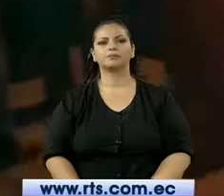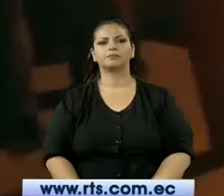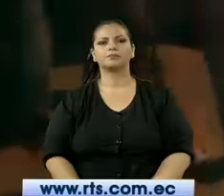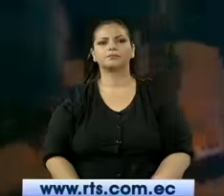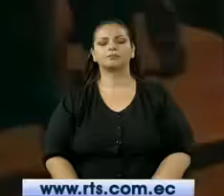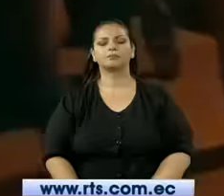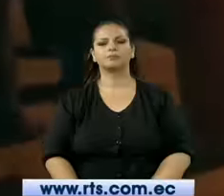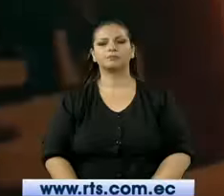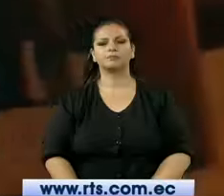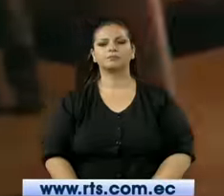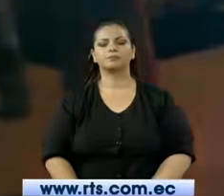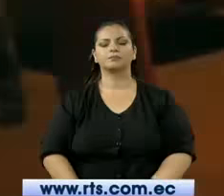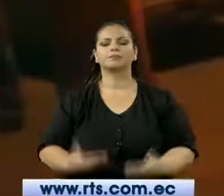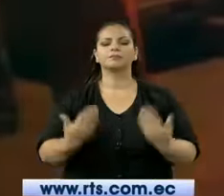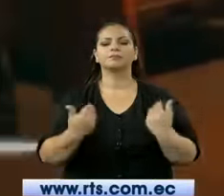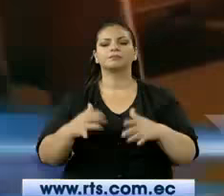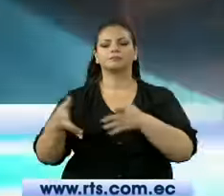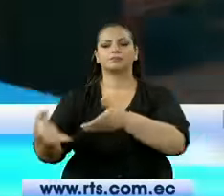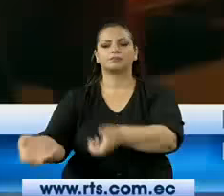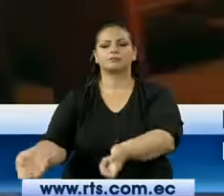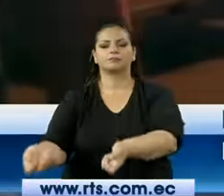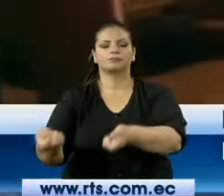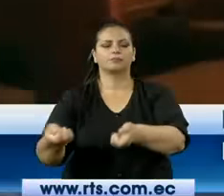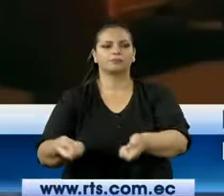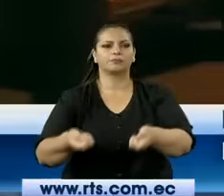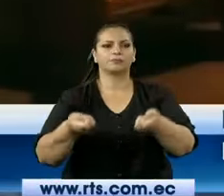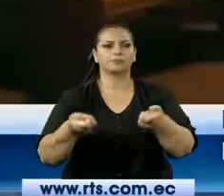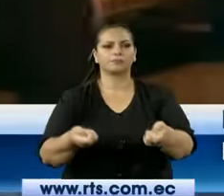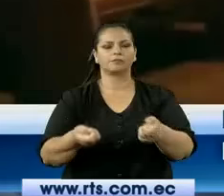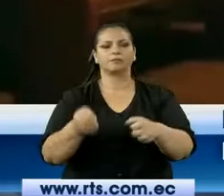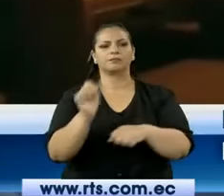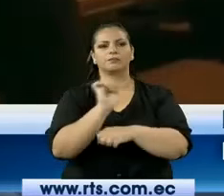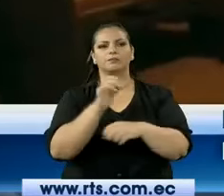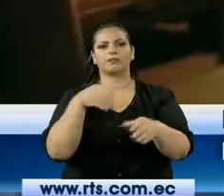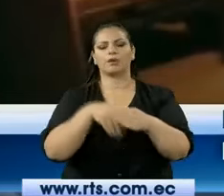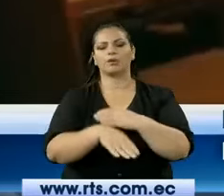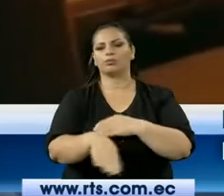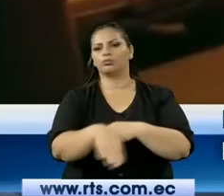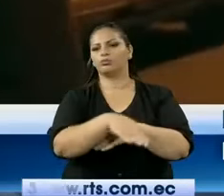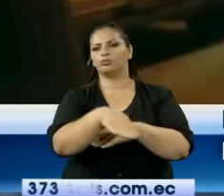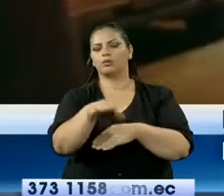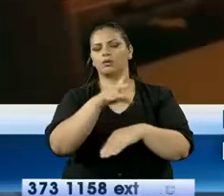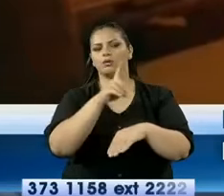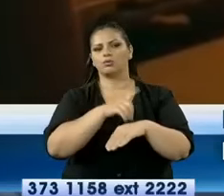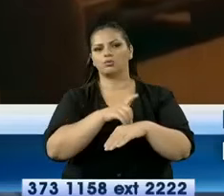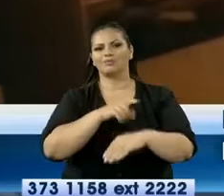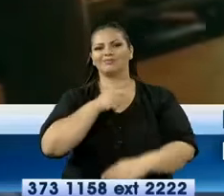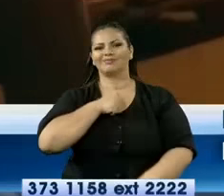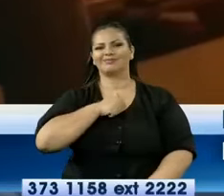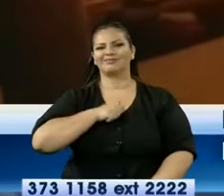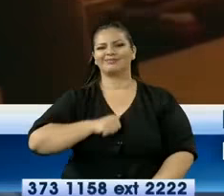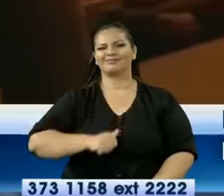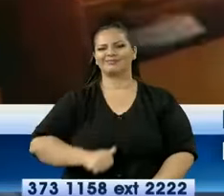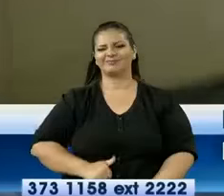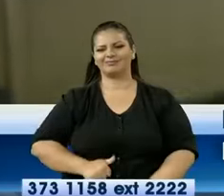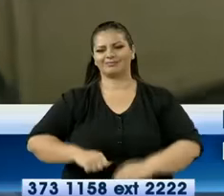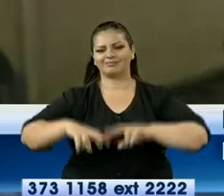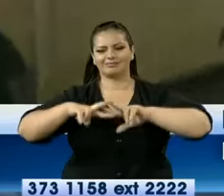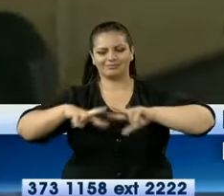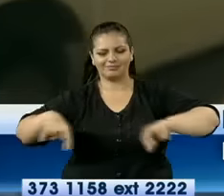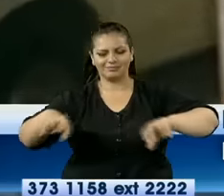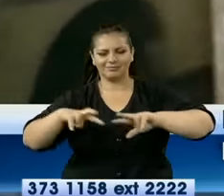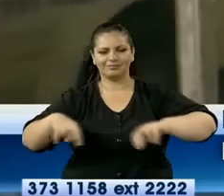El cuerpo de la infortunada mujer fue trasladado al centro forense para la necropsia de ley. Los deudos esperan respuesta